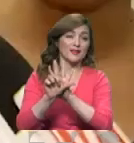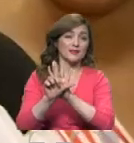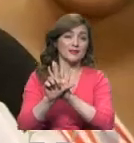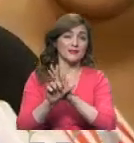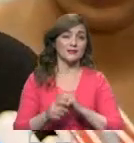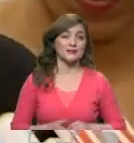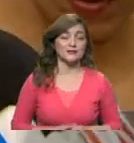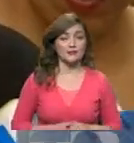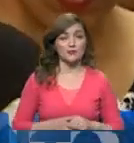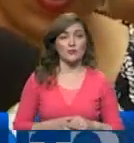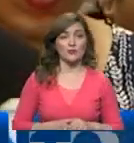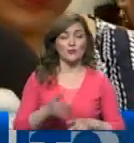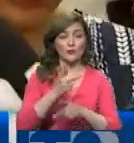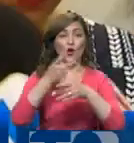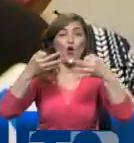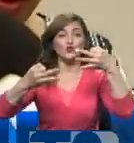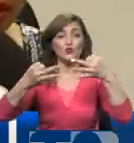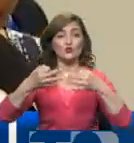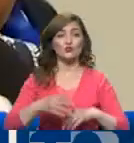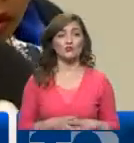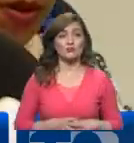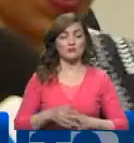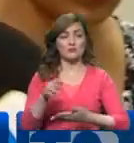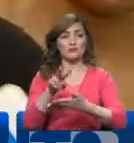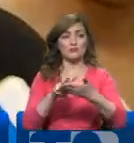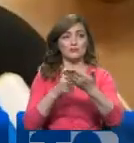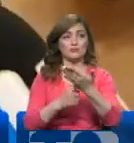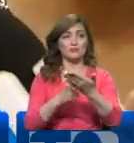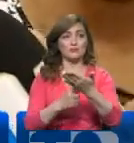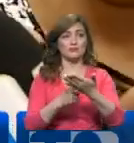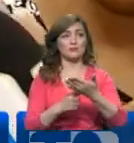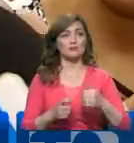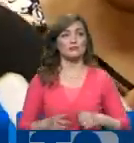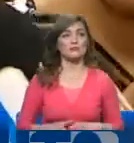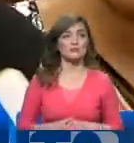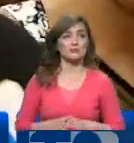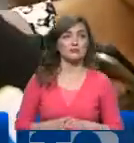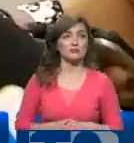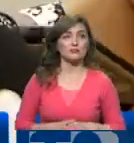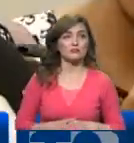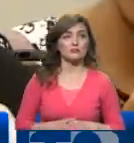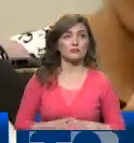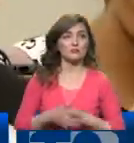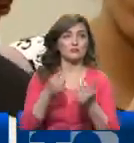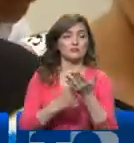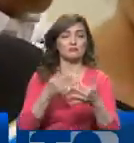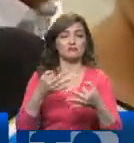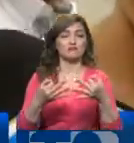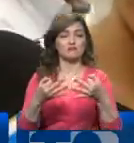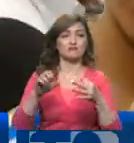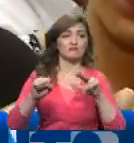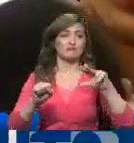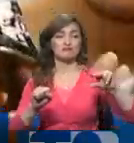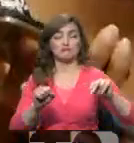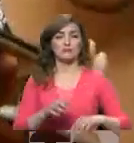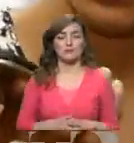ilegalidades. Es el Consejo de la Judicatura el que lo leerá y analizará si va a considerar ese análisis jurídico o si no lo hará.